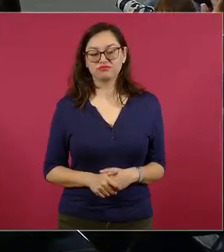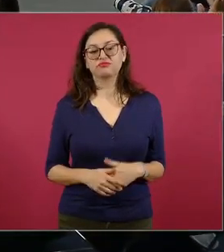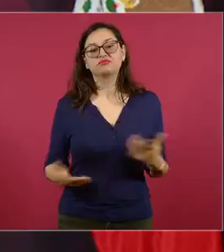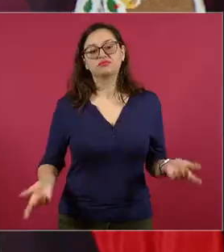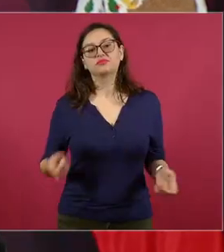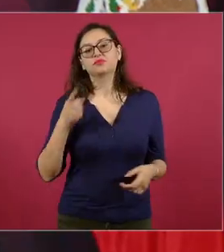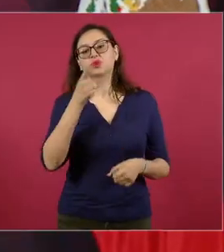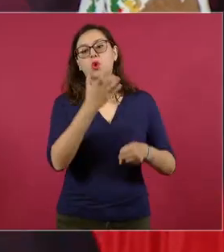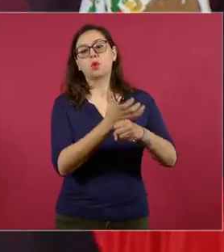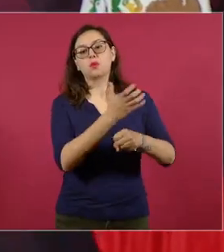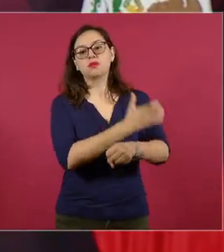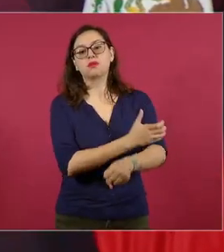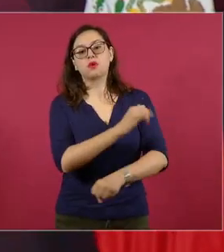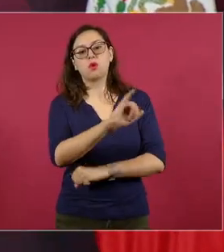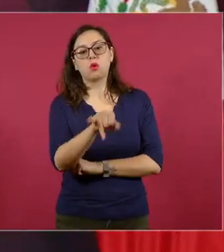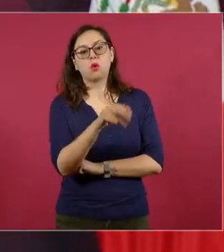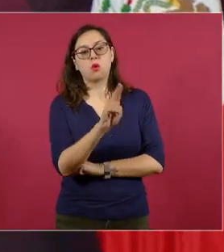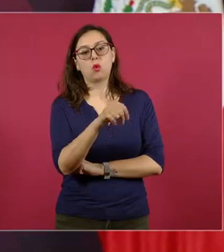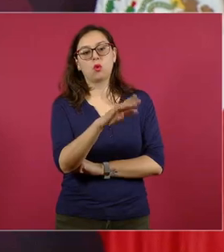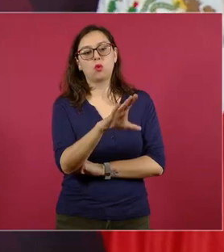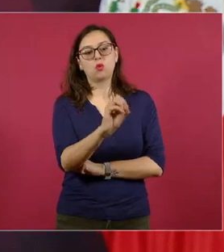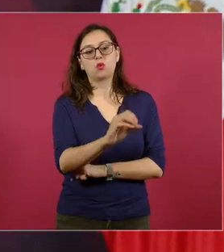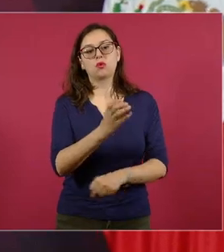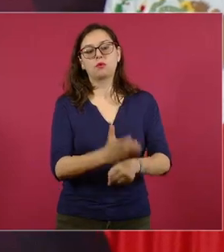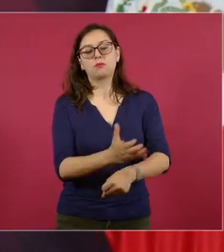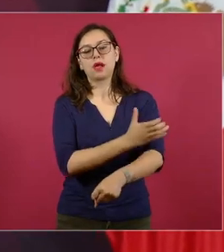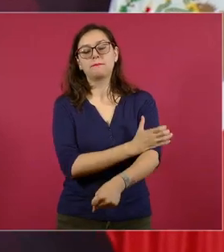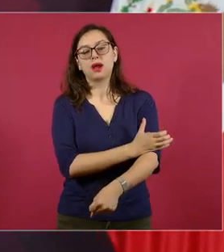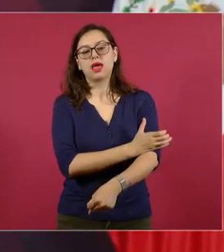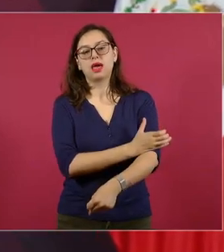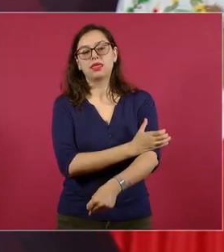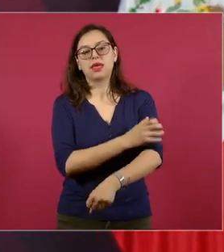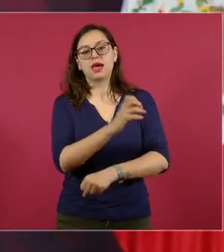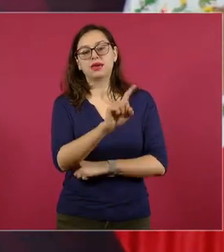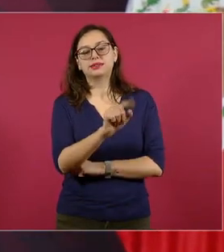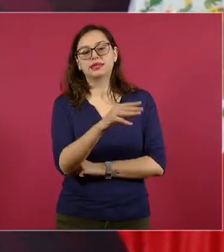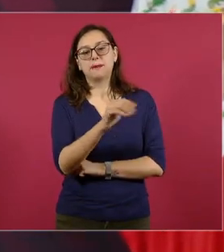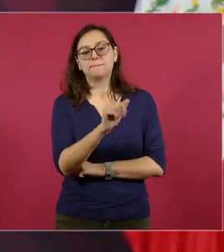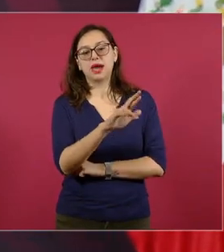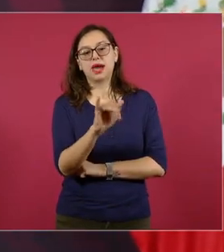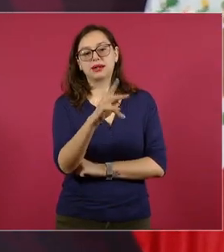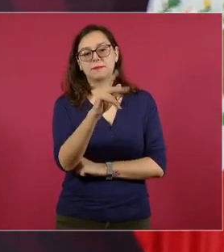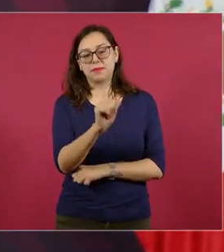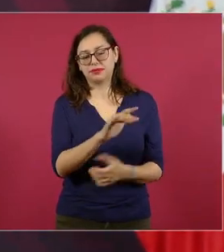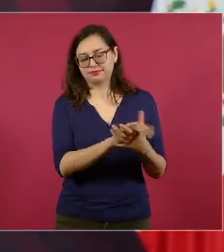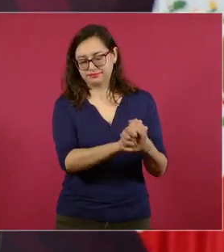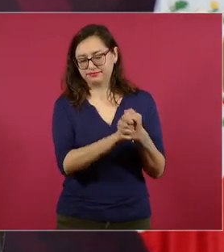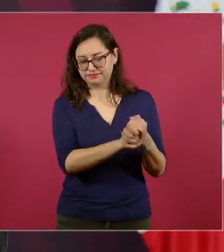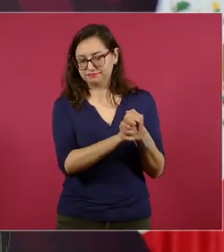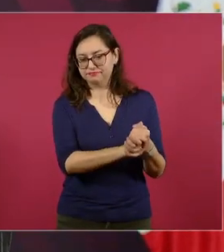Junco y al camarada Tamarripa, sí,